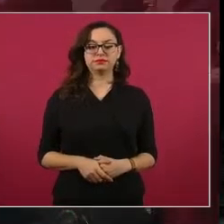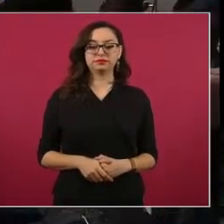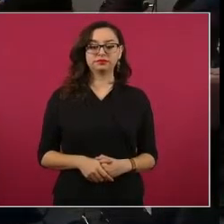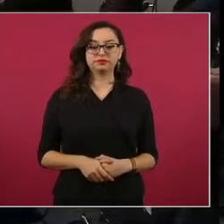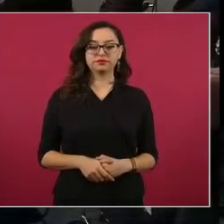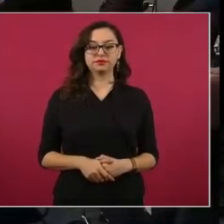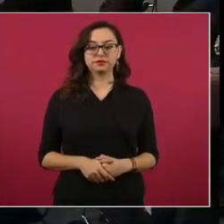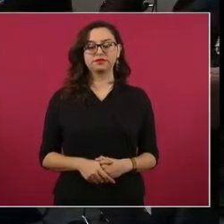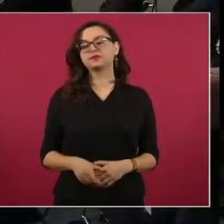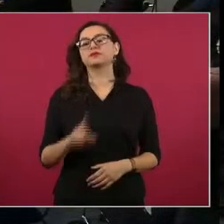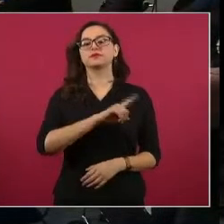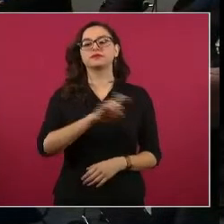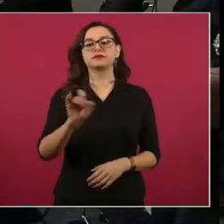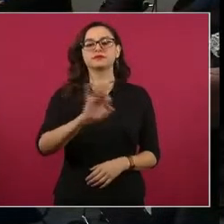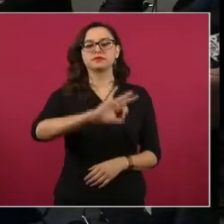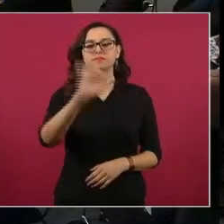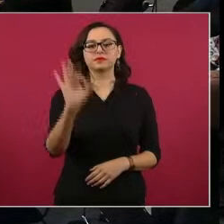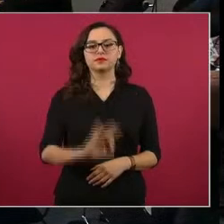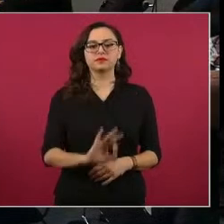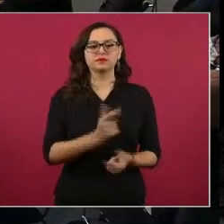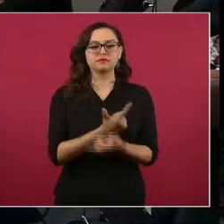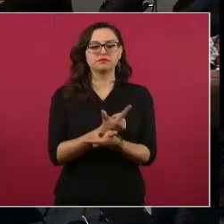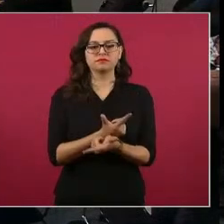y absoluta completa